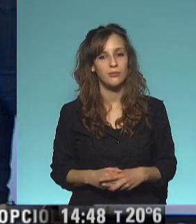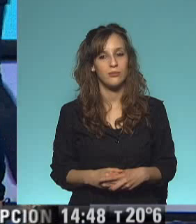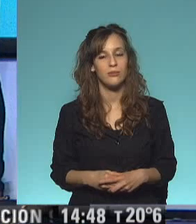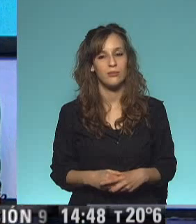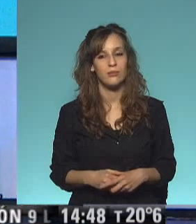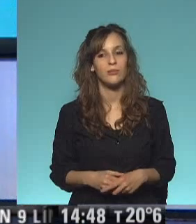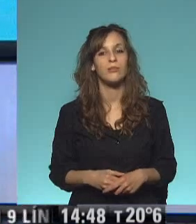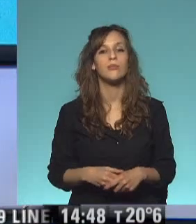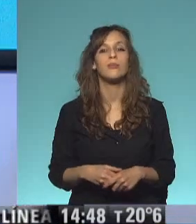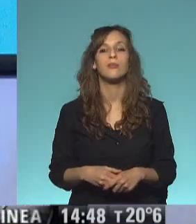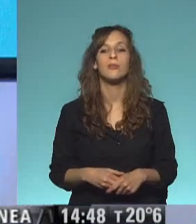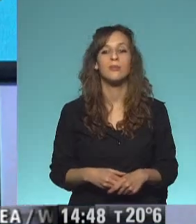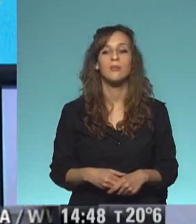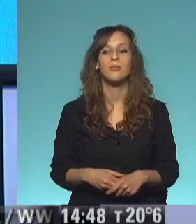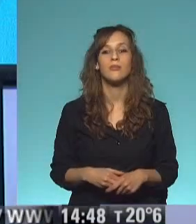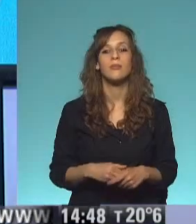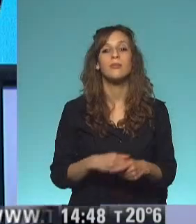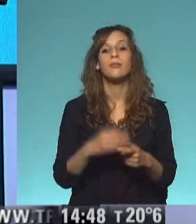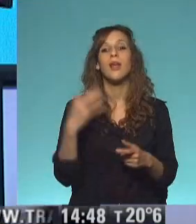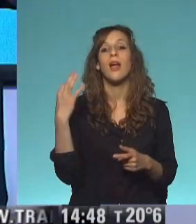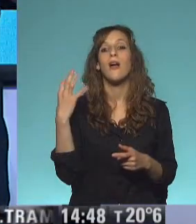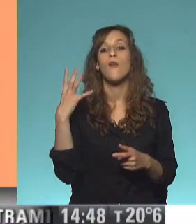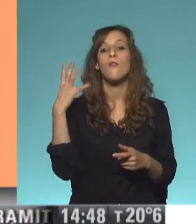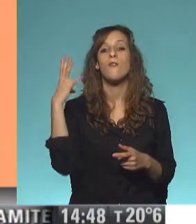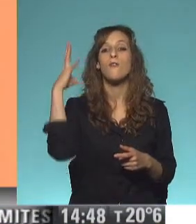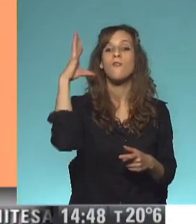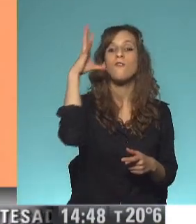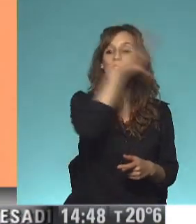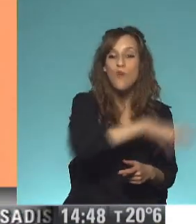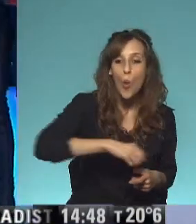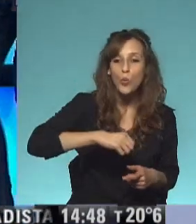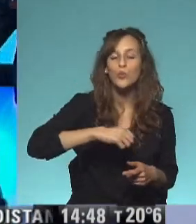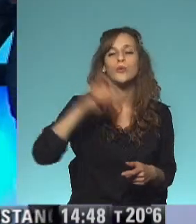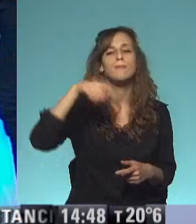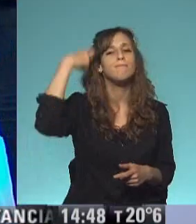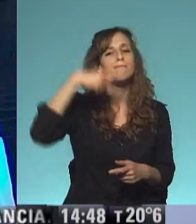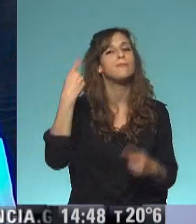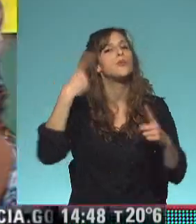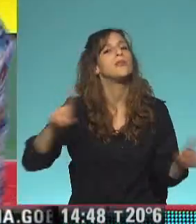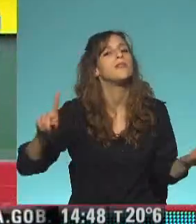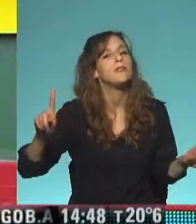Entonces, hay que buscar al... para que saque a la chiva. El...